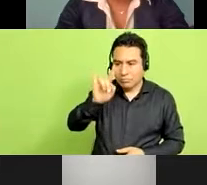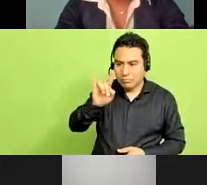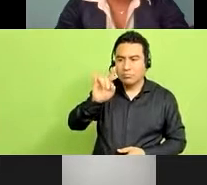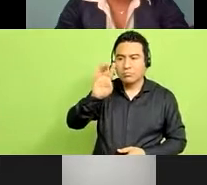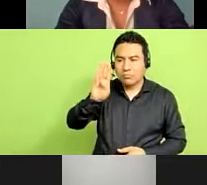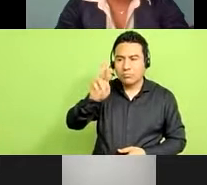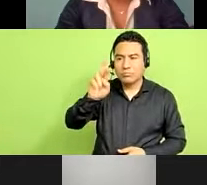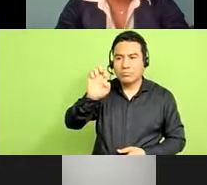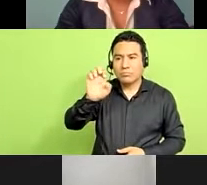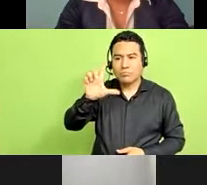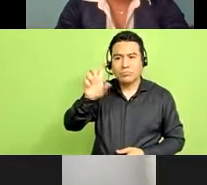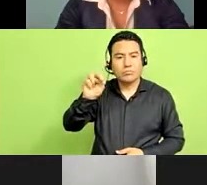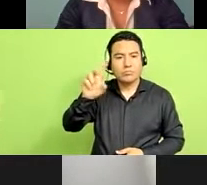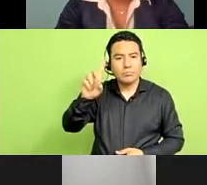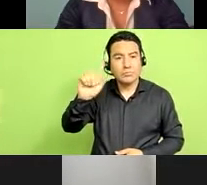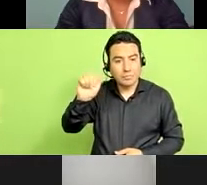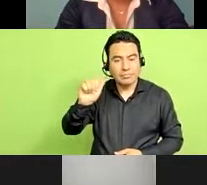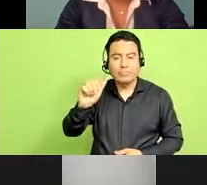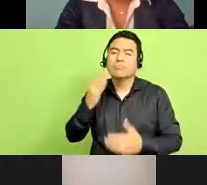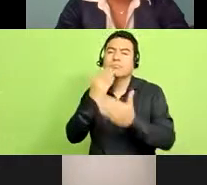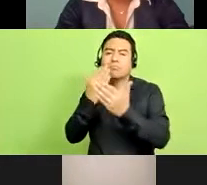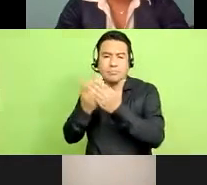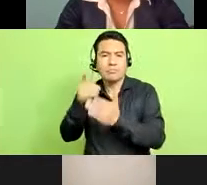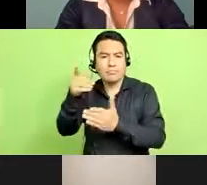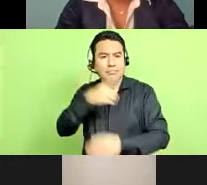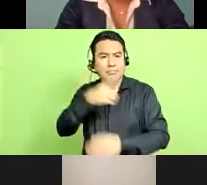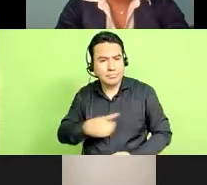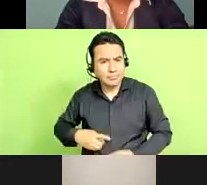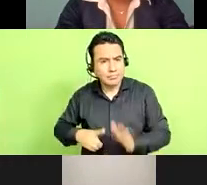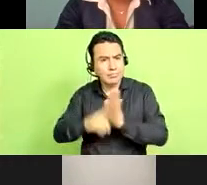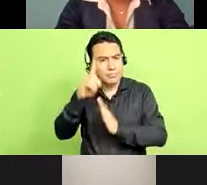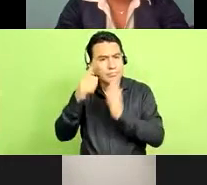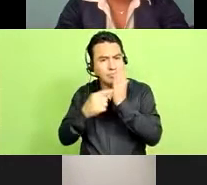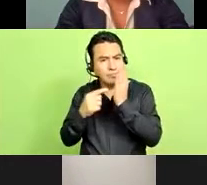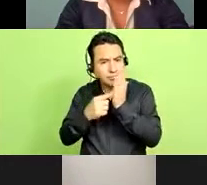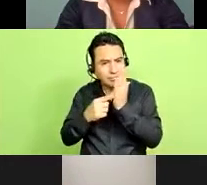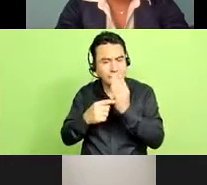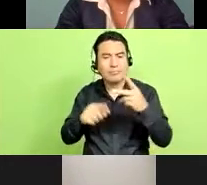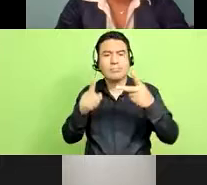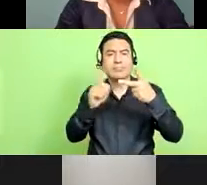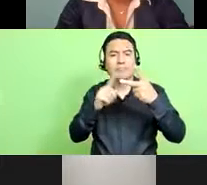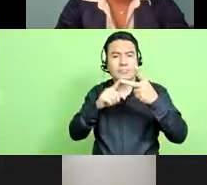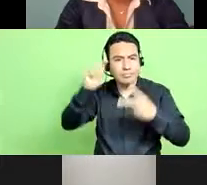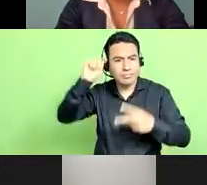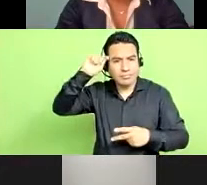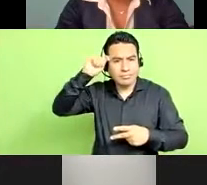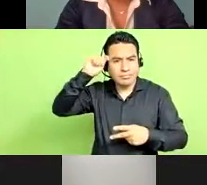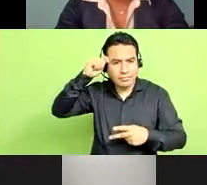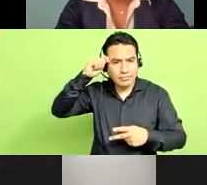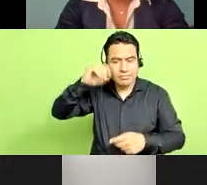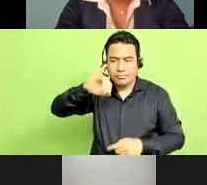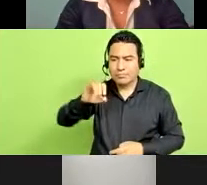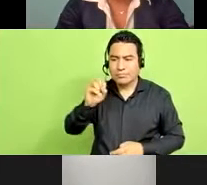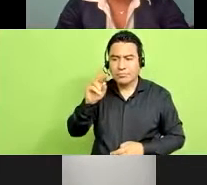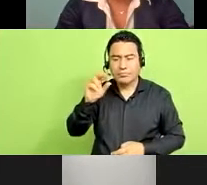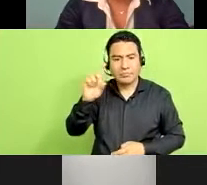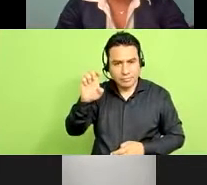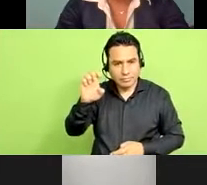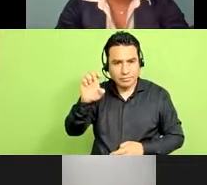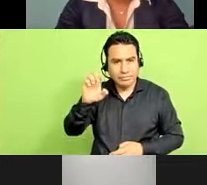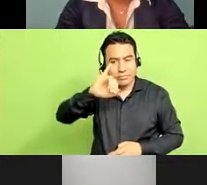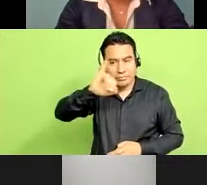accesibilidad y desarrollo tecnológico como también el arquitecto jorge montalvo director general